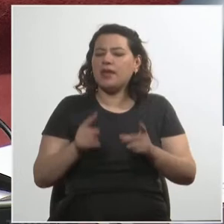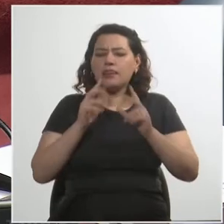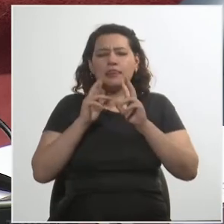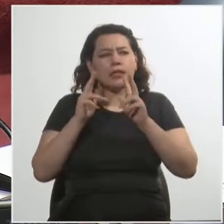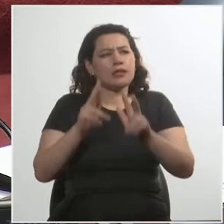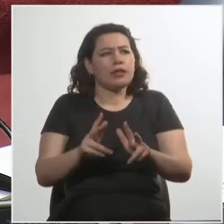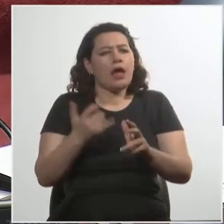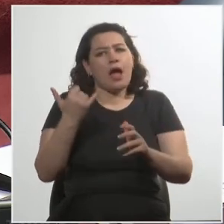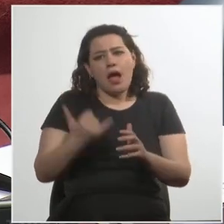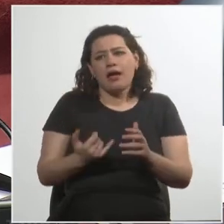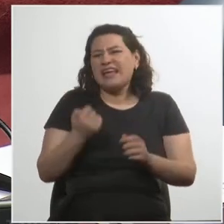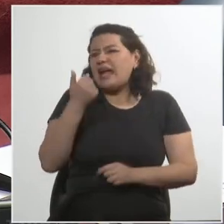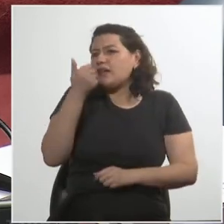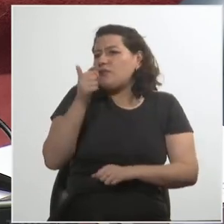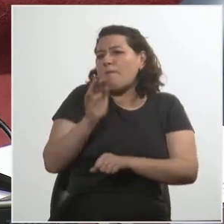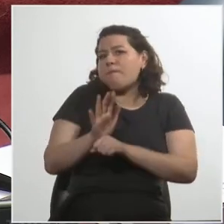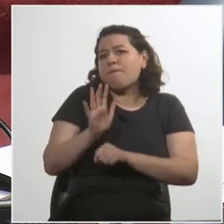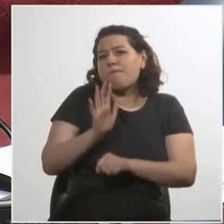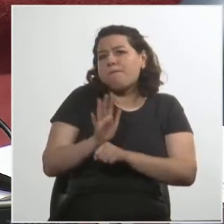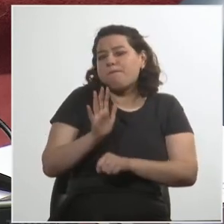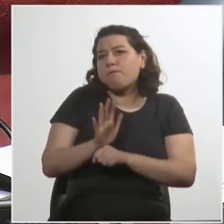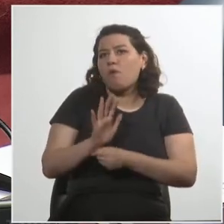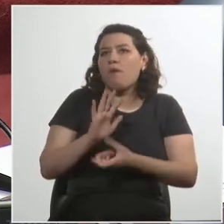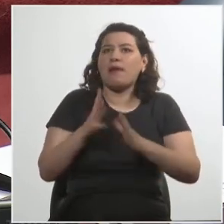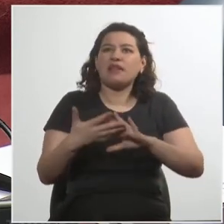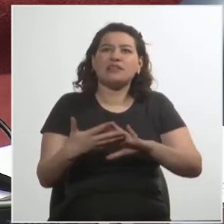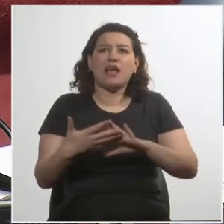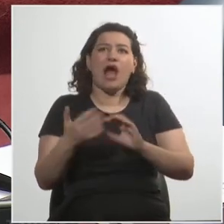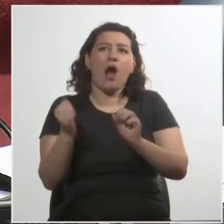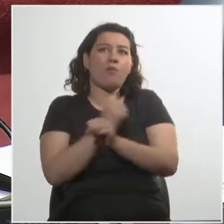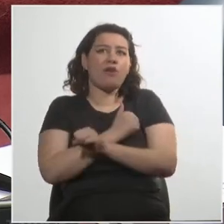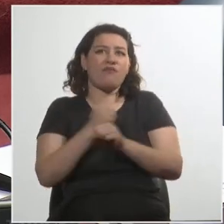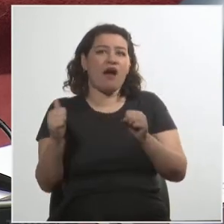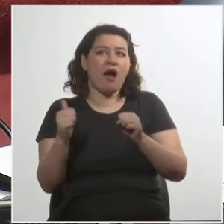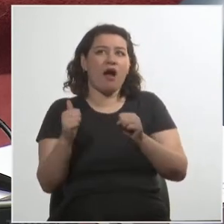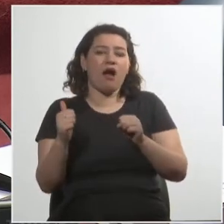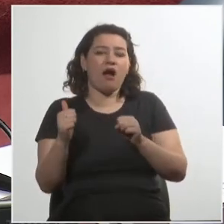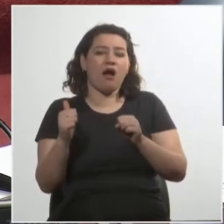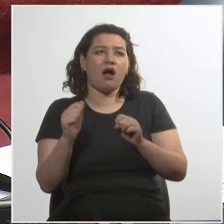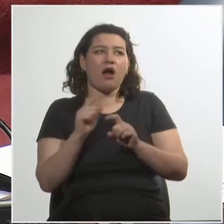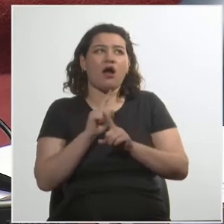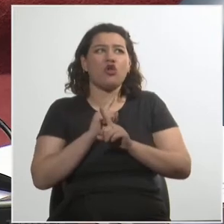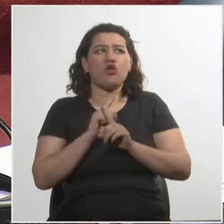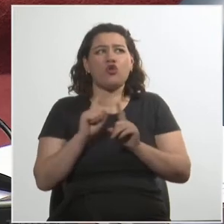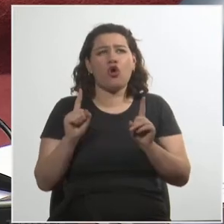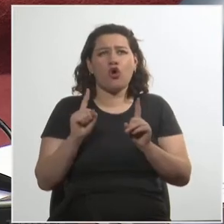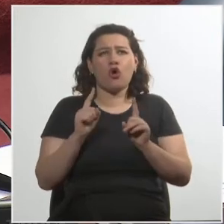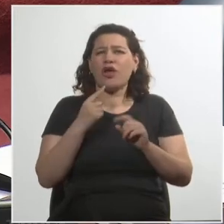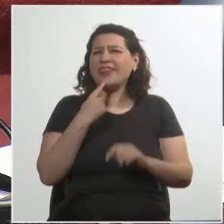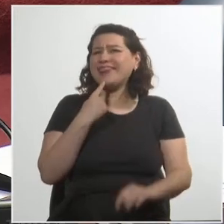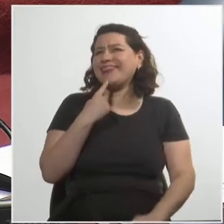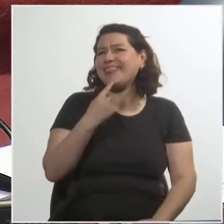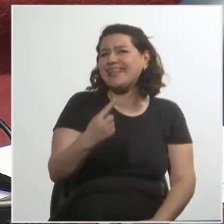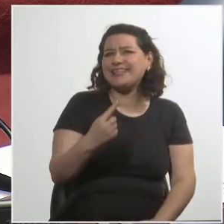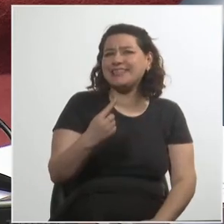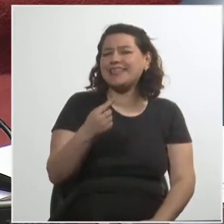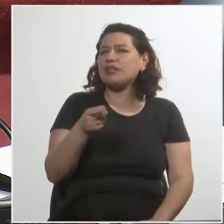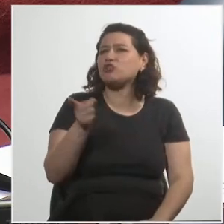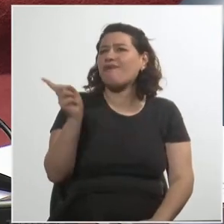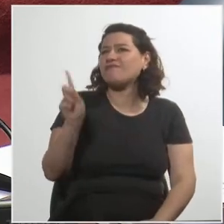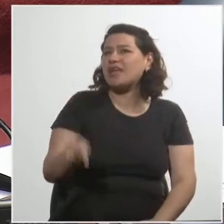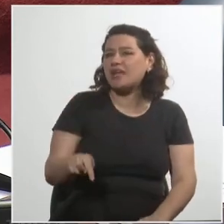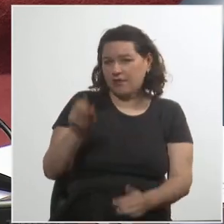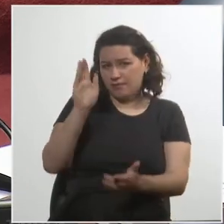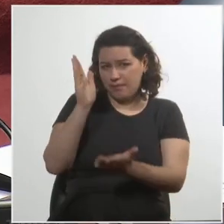hay casi como una condición sin ecuano Para probarlo Y es que no define que estos productos del terrorismo